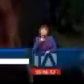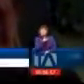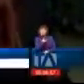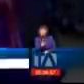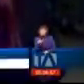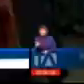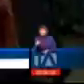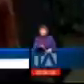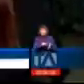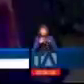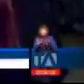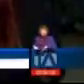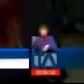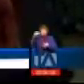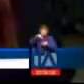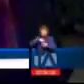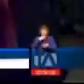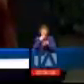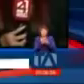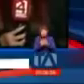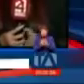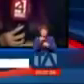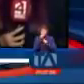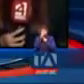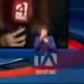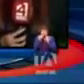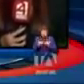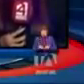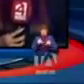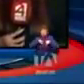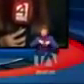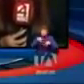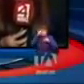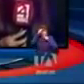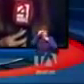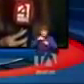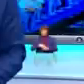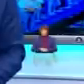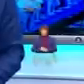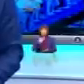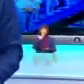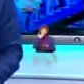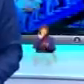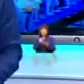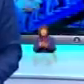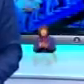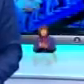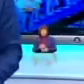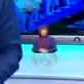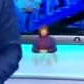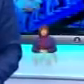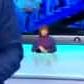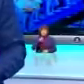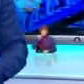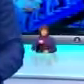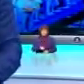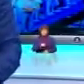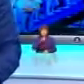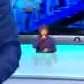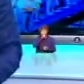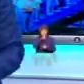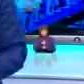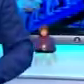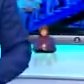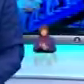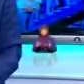al interior de los penales del país. Es todo lo que les puedo informar. Adelante, Milton, en estudios. Gracias, Luisa María. Este hecho, entonces,